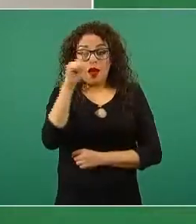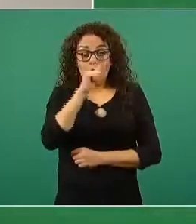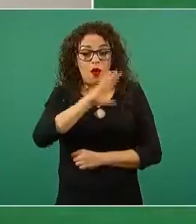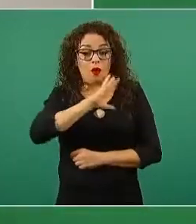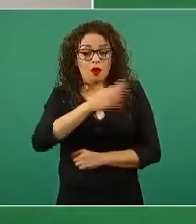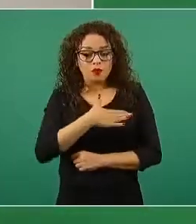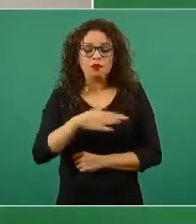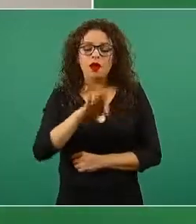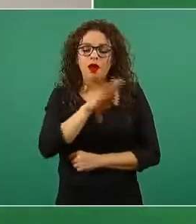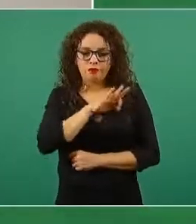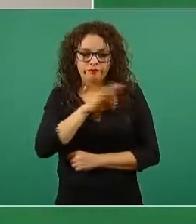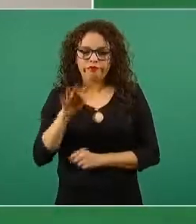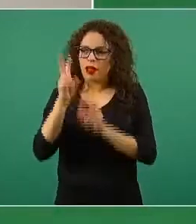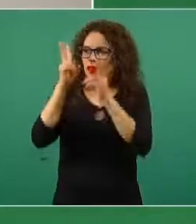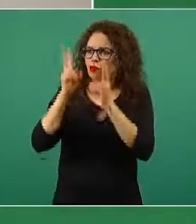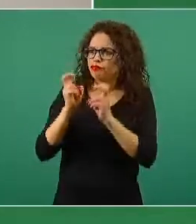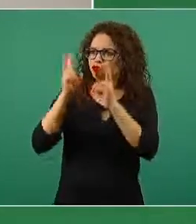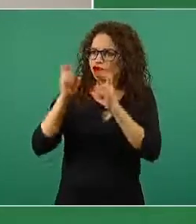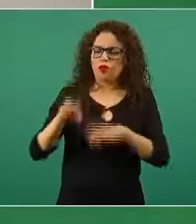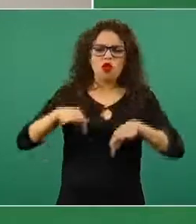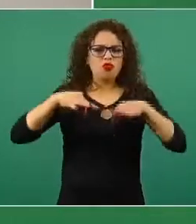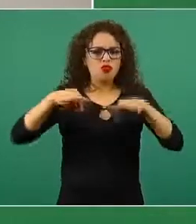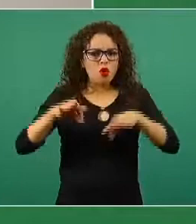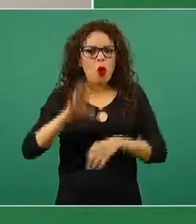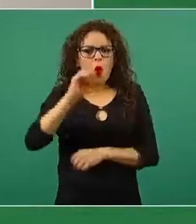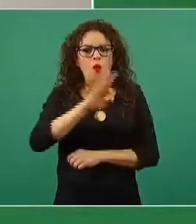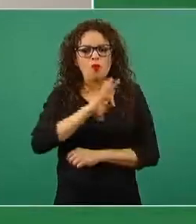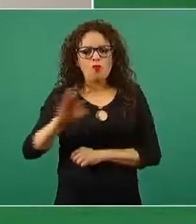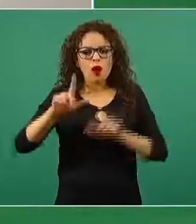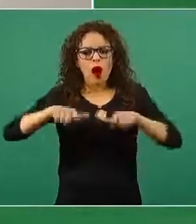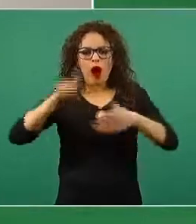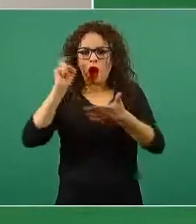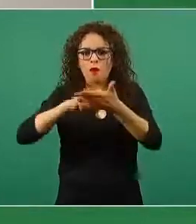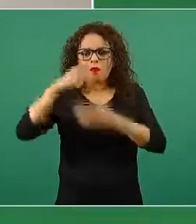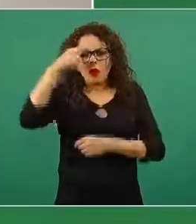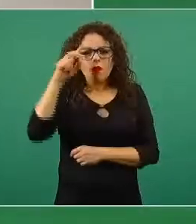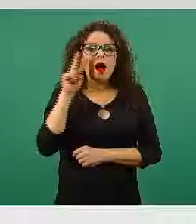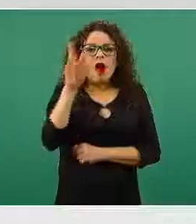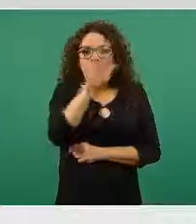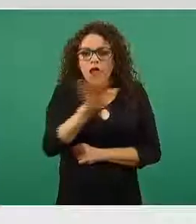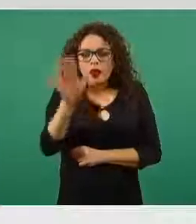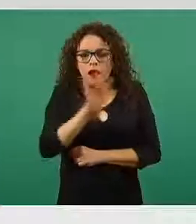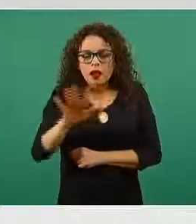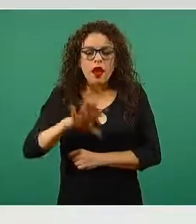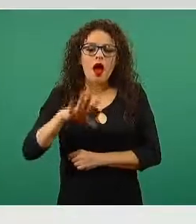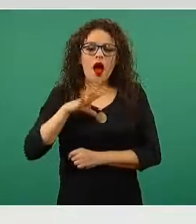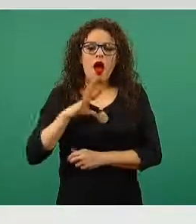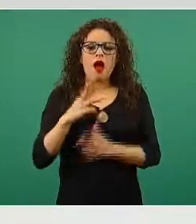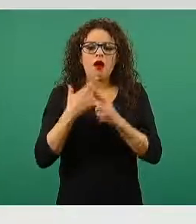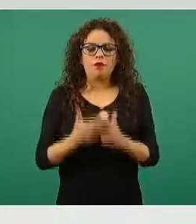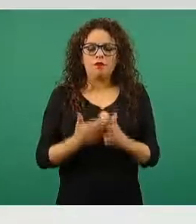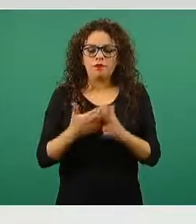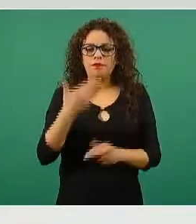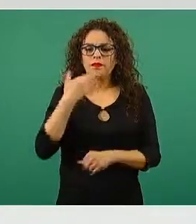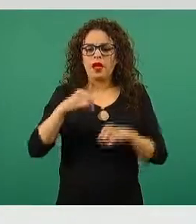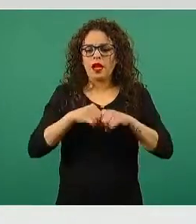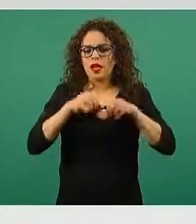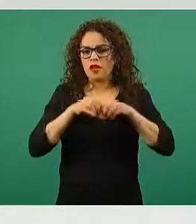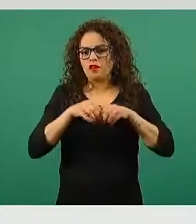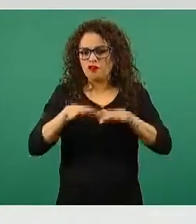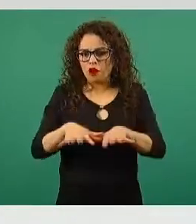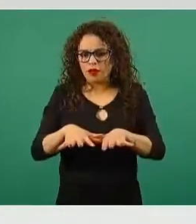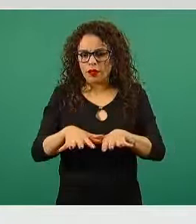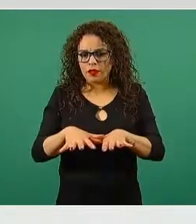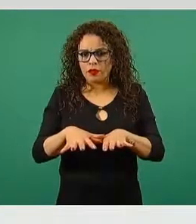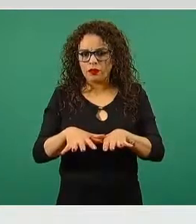leer, descargar documentos y mantenerse bien informadas con esta, valga la redundancia, información